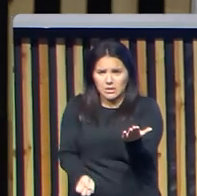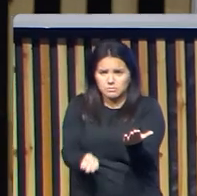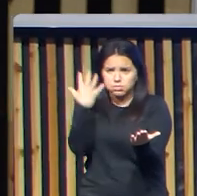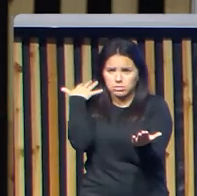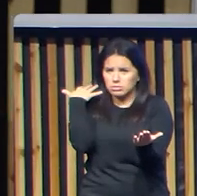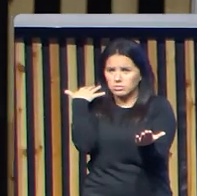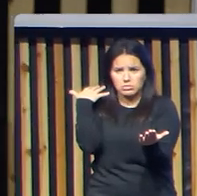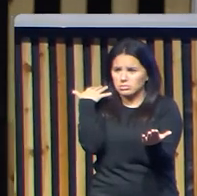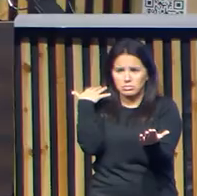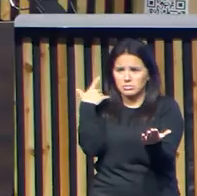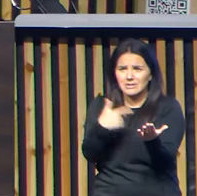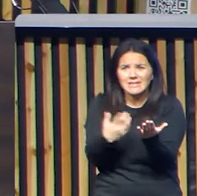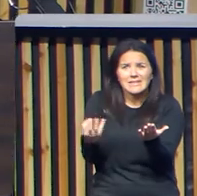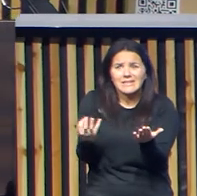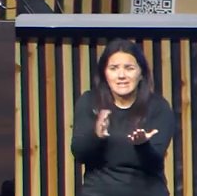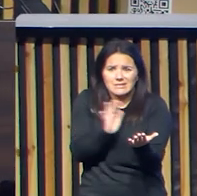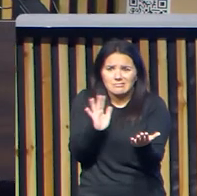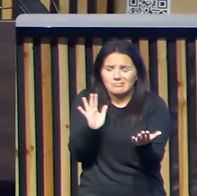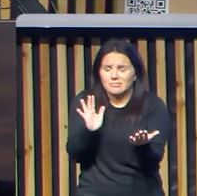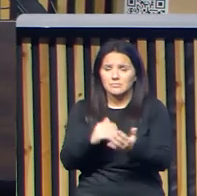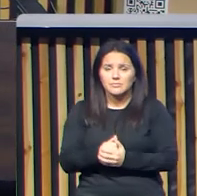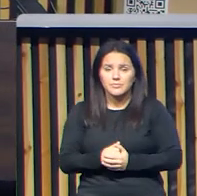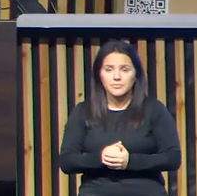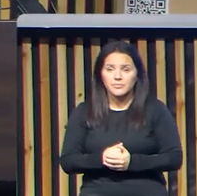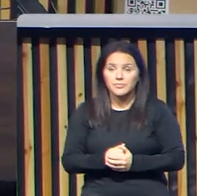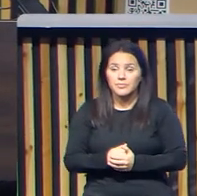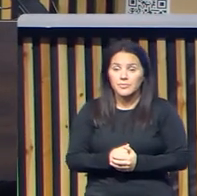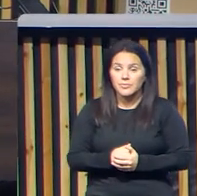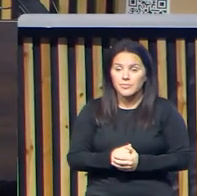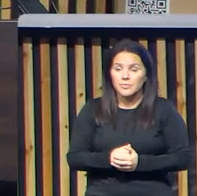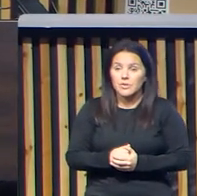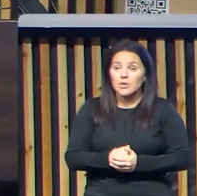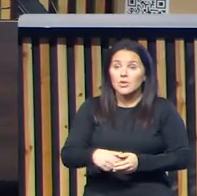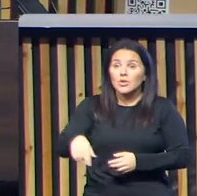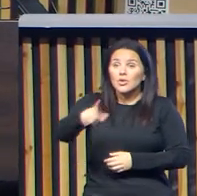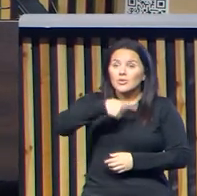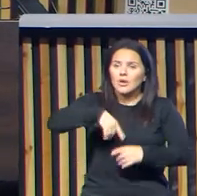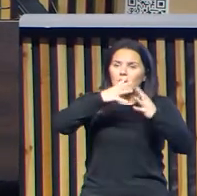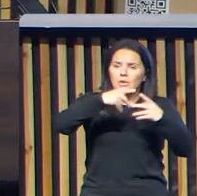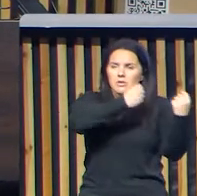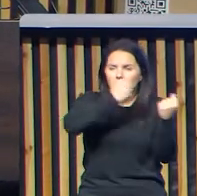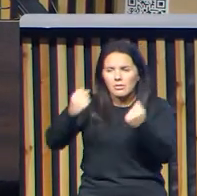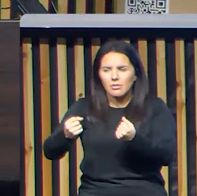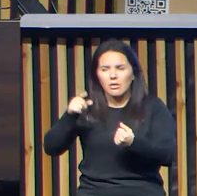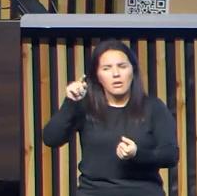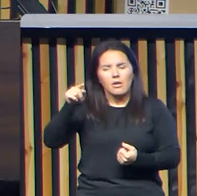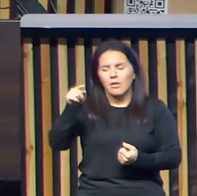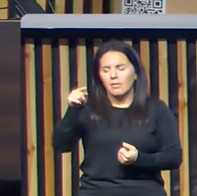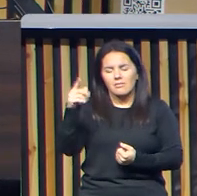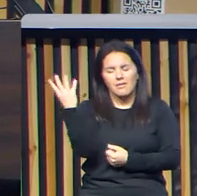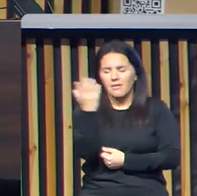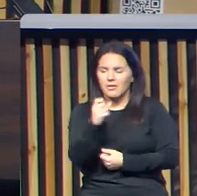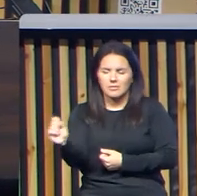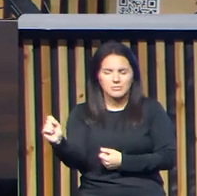aquí recibiendo Y es que nuestras administraciones son expertas en enviarnos documentos